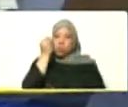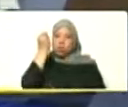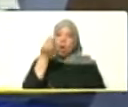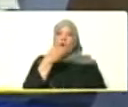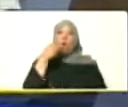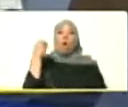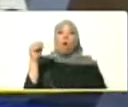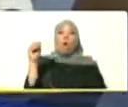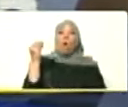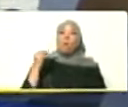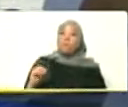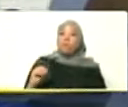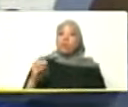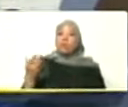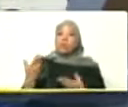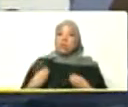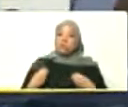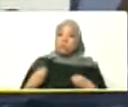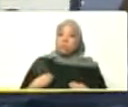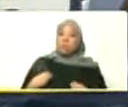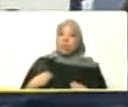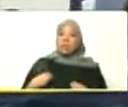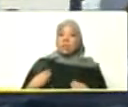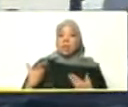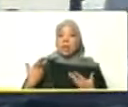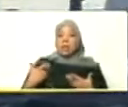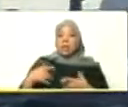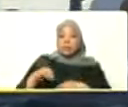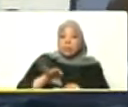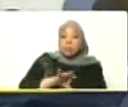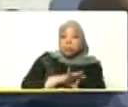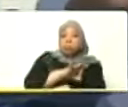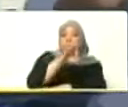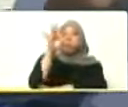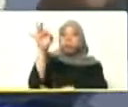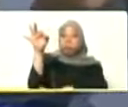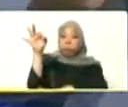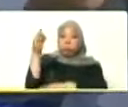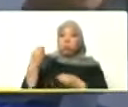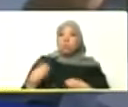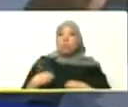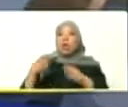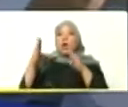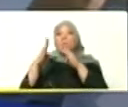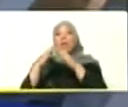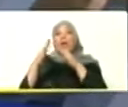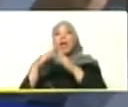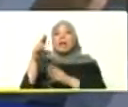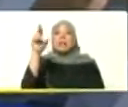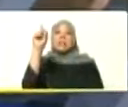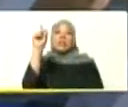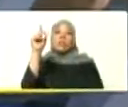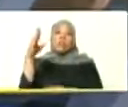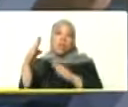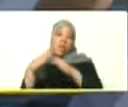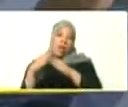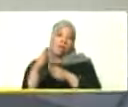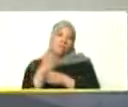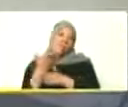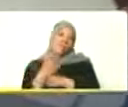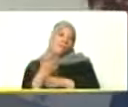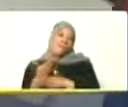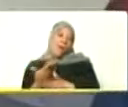muchachos pasan la mayor parte del tiempo. No es un liceo, no es una institución, es una casa más donde los muchachos comparten